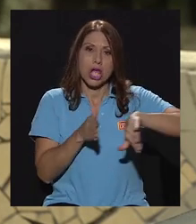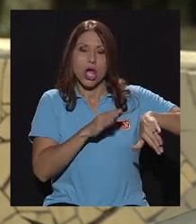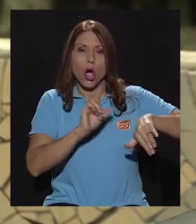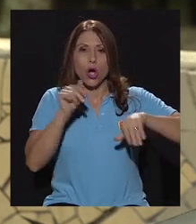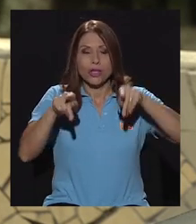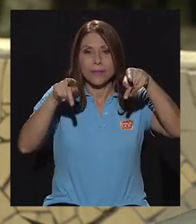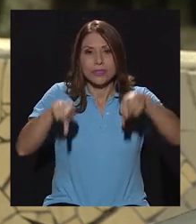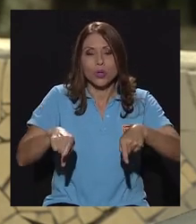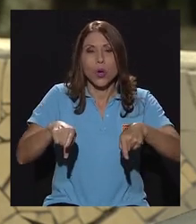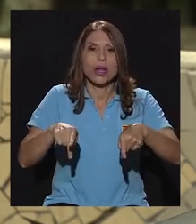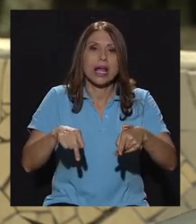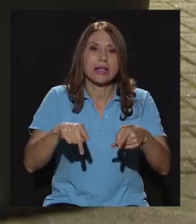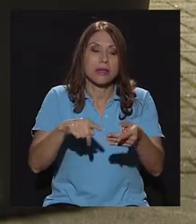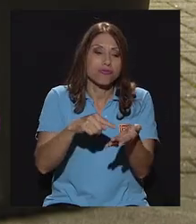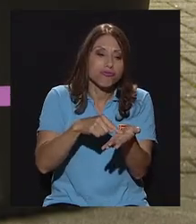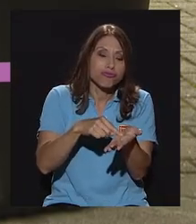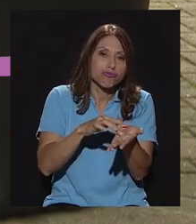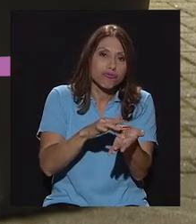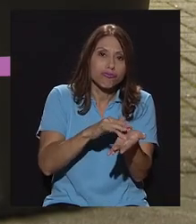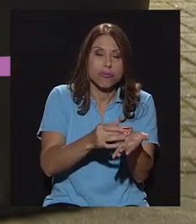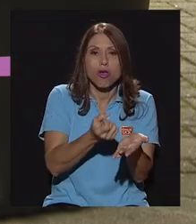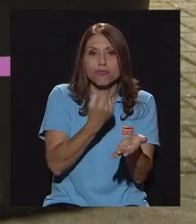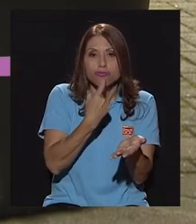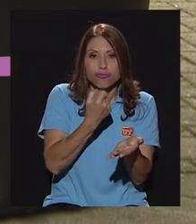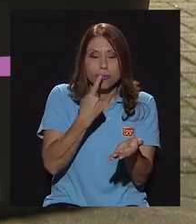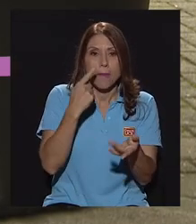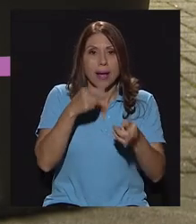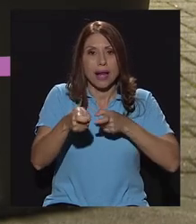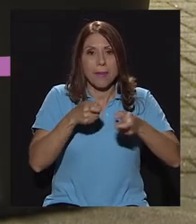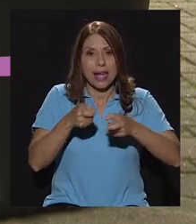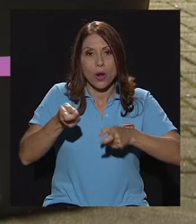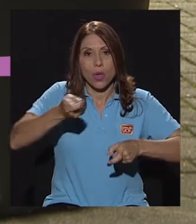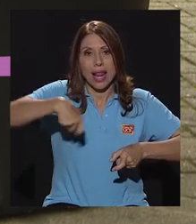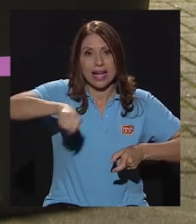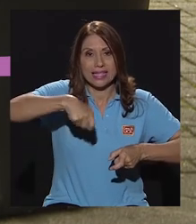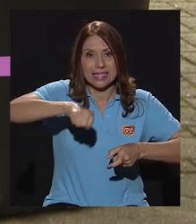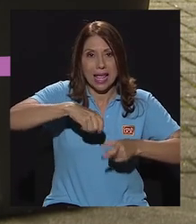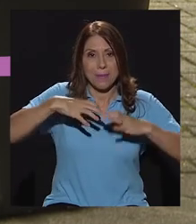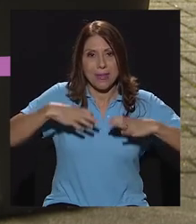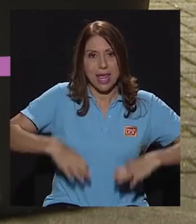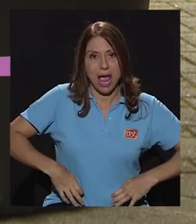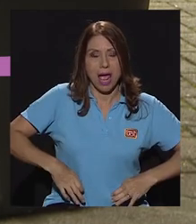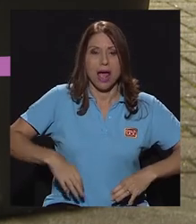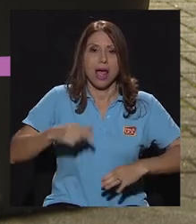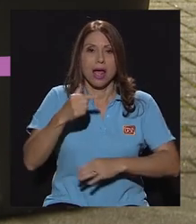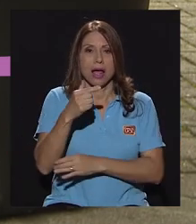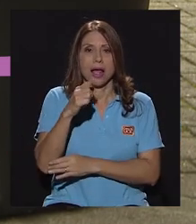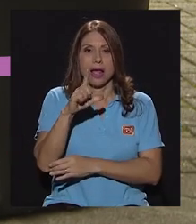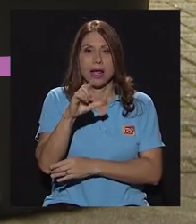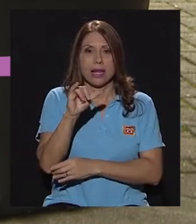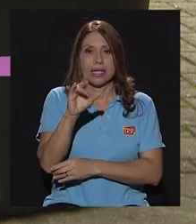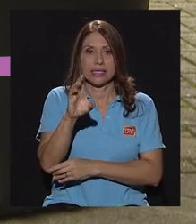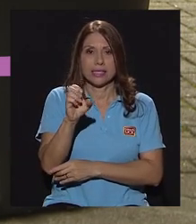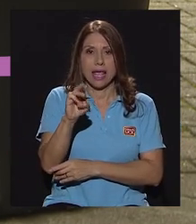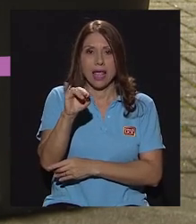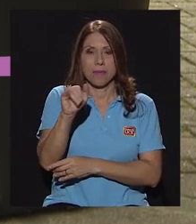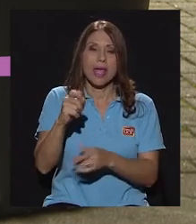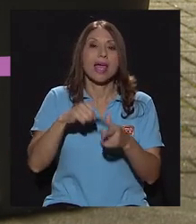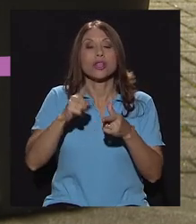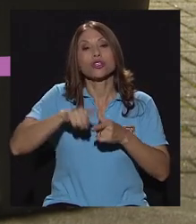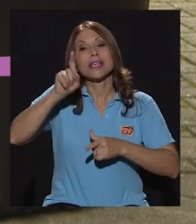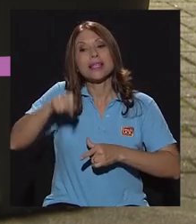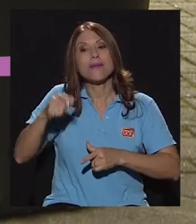que consume un medicamento oral para el manejo de la glicemia, entonces podríamos revisar como qué cantidad